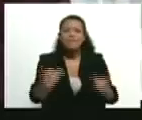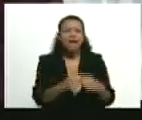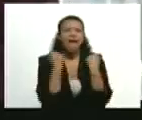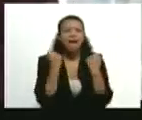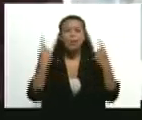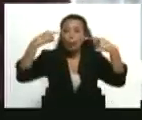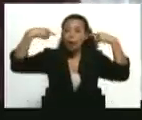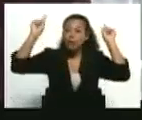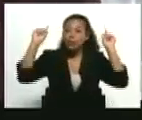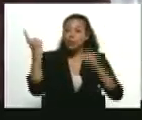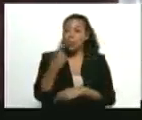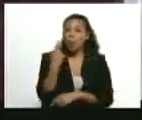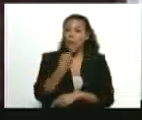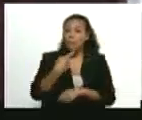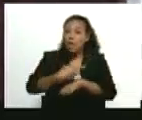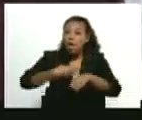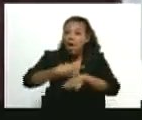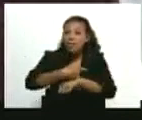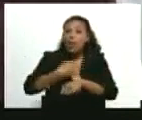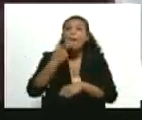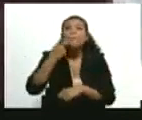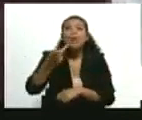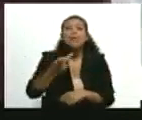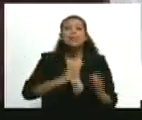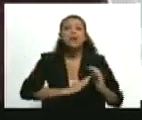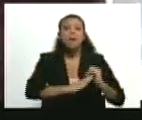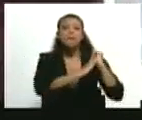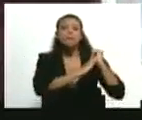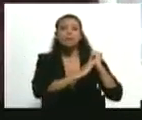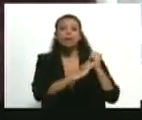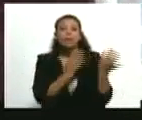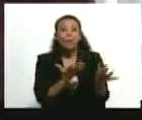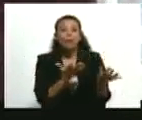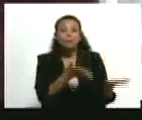de un gobierno, sino que es producto de una política imperial de los que